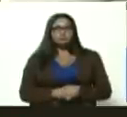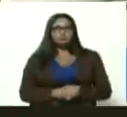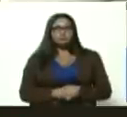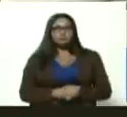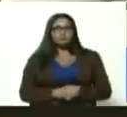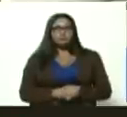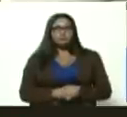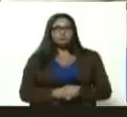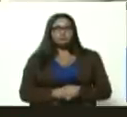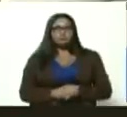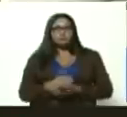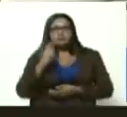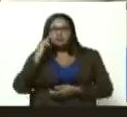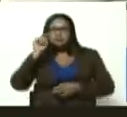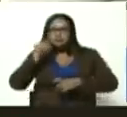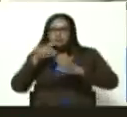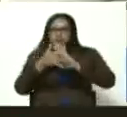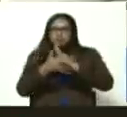quejándose